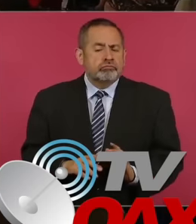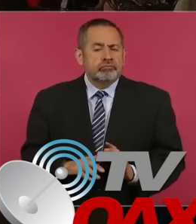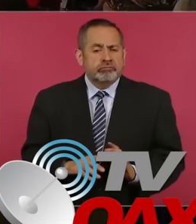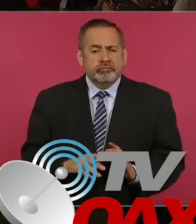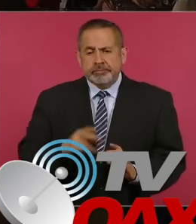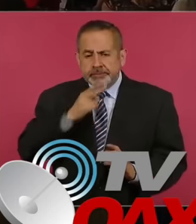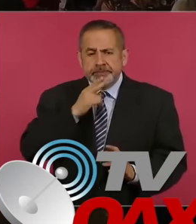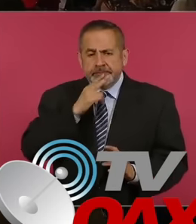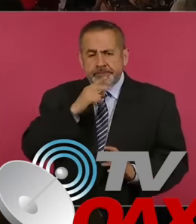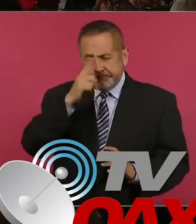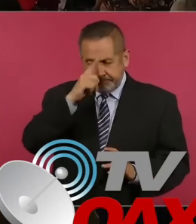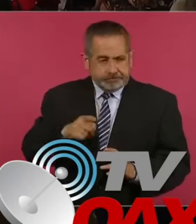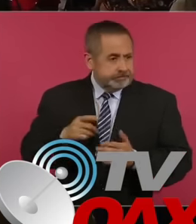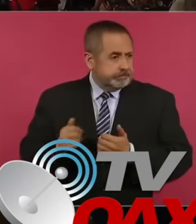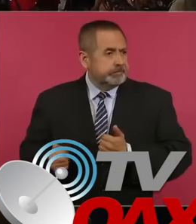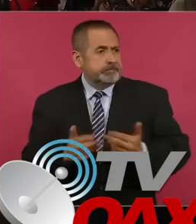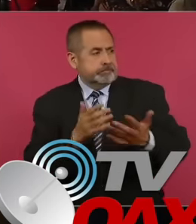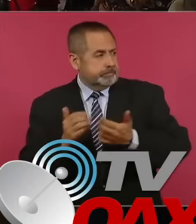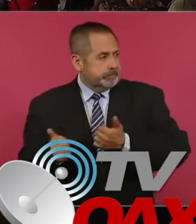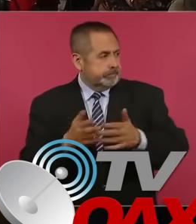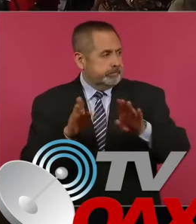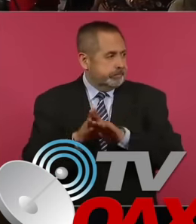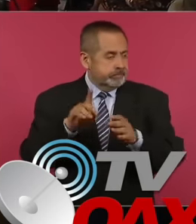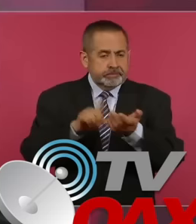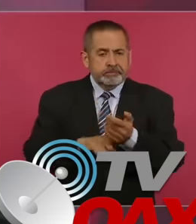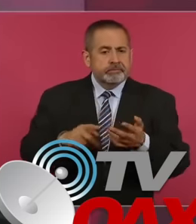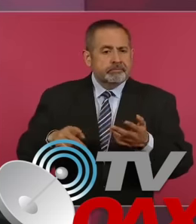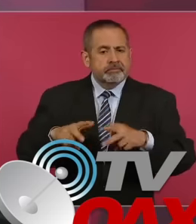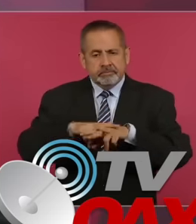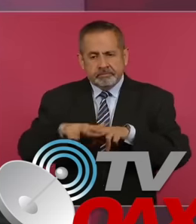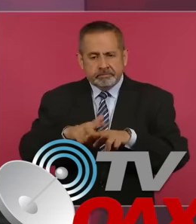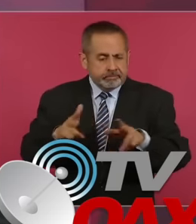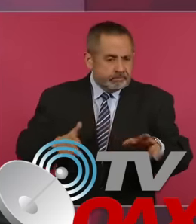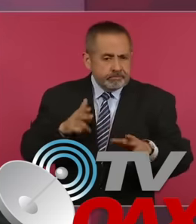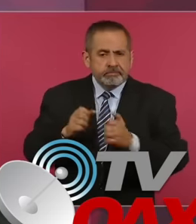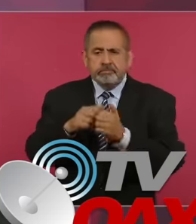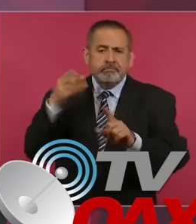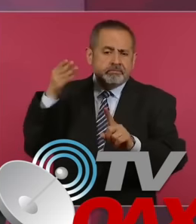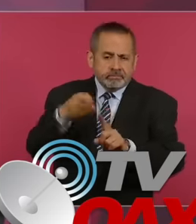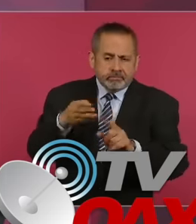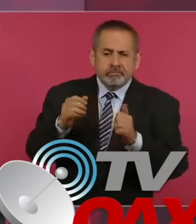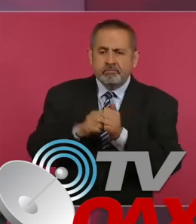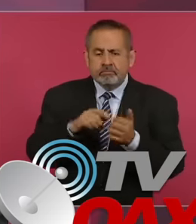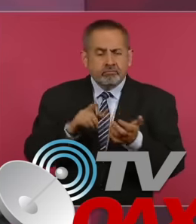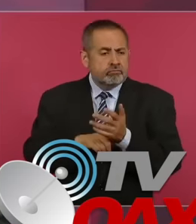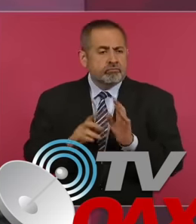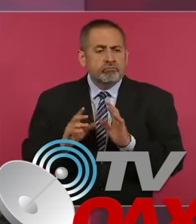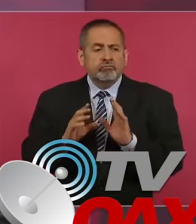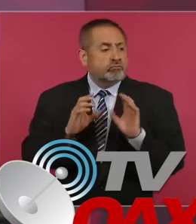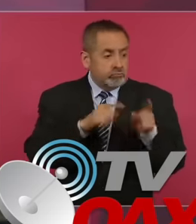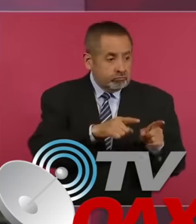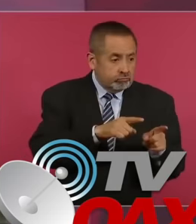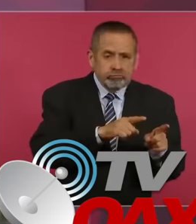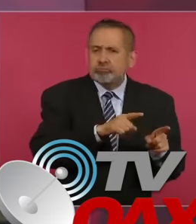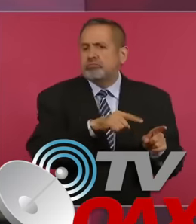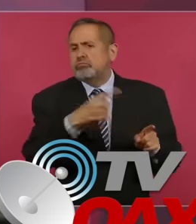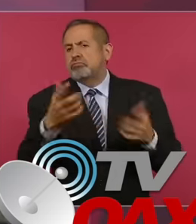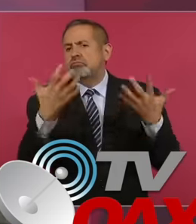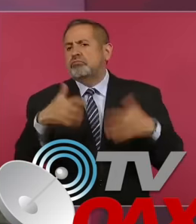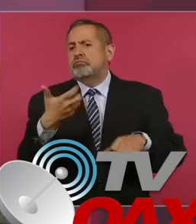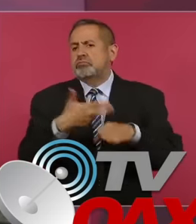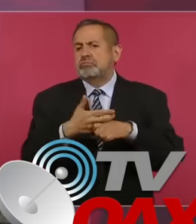llevar a cabo el servicio de trenes de pasajeros de manera directa o concesionarlo a otras